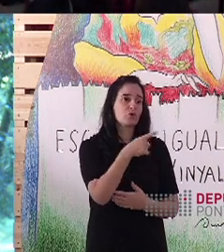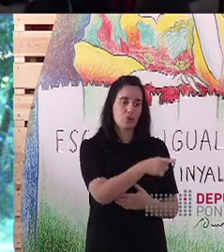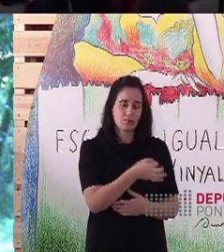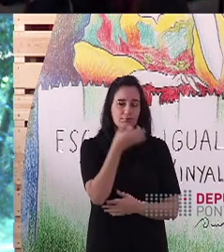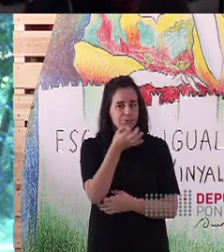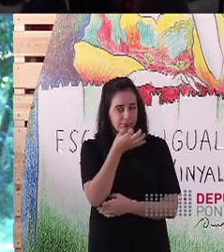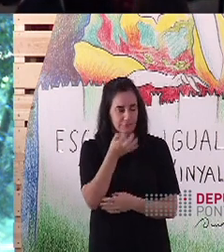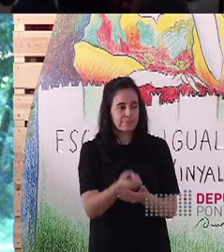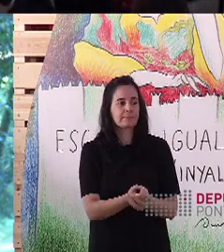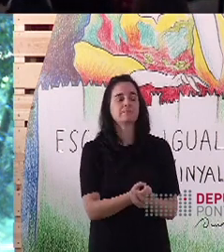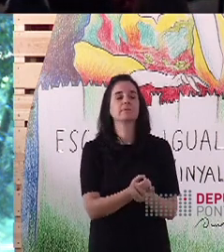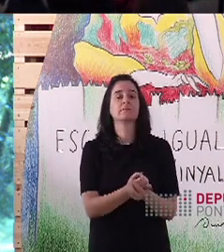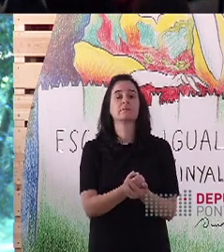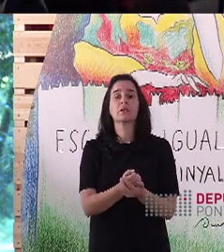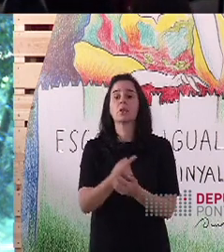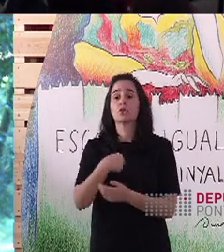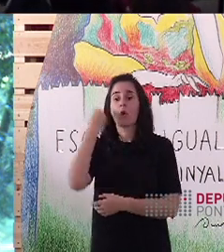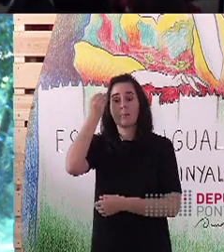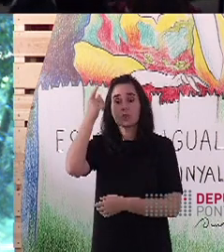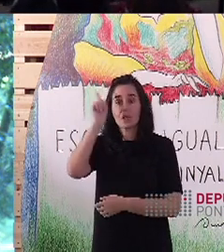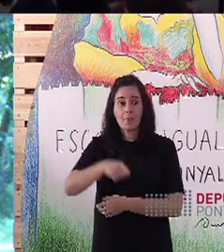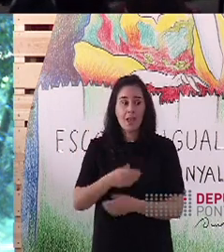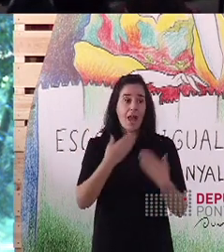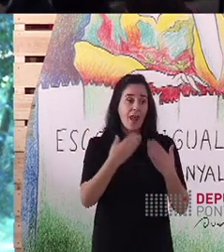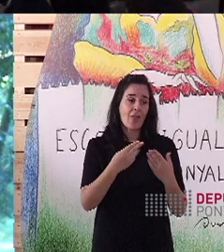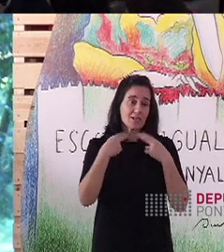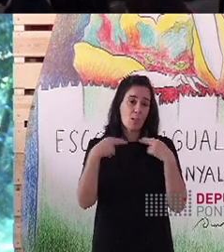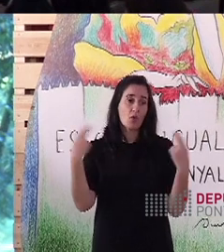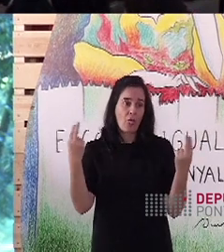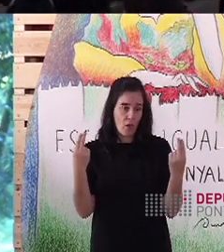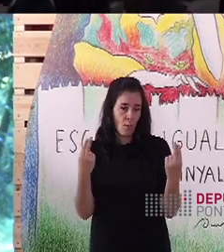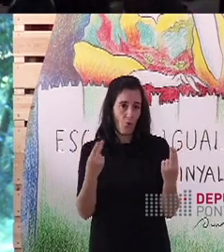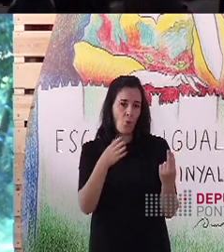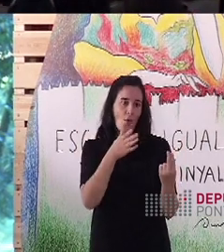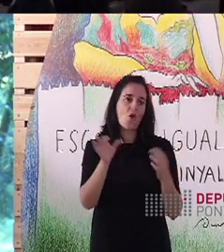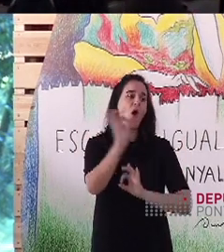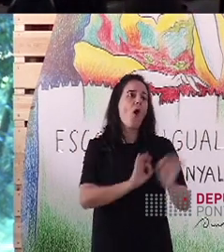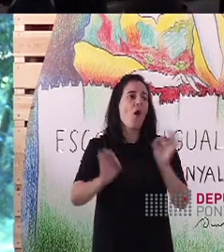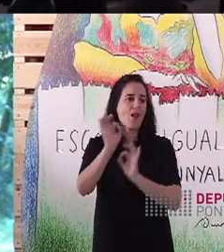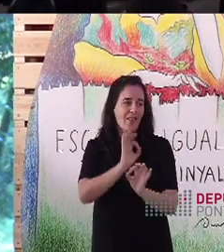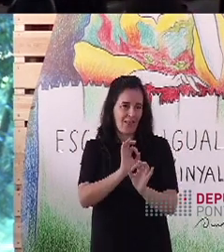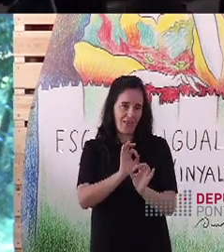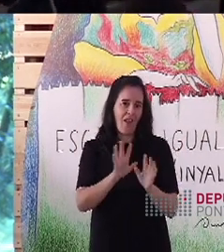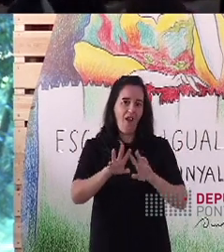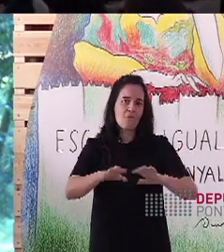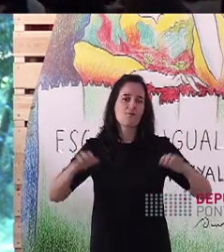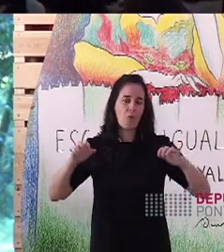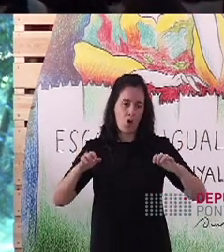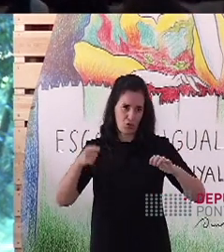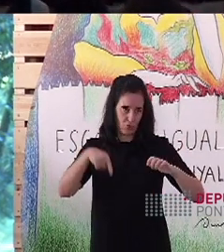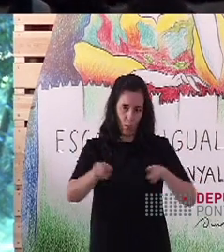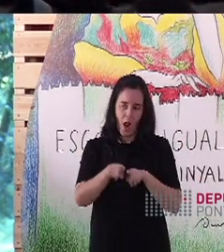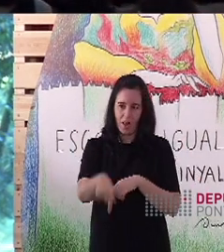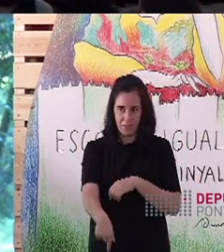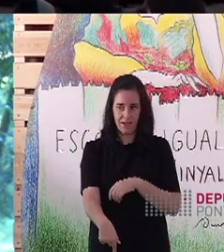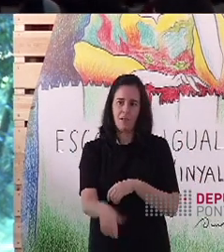intervención e, bueno, penso que tamén quero dar as gracias á Deputación por organizar pues, foros como este, porque son moi necesarios